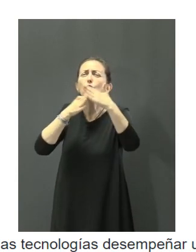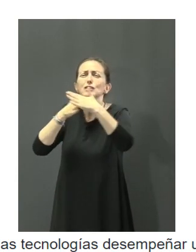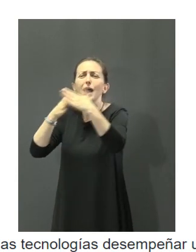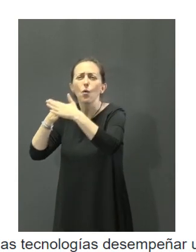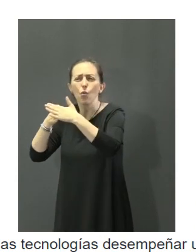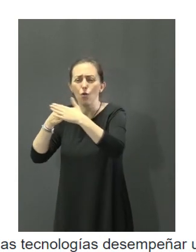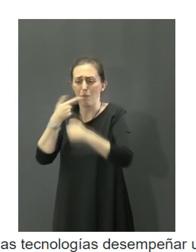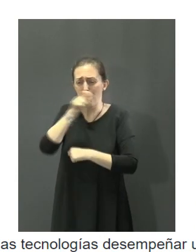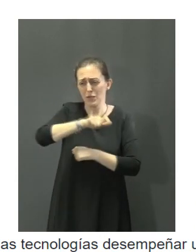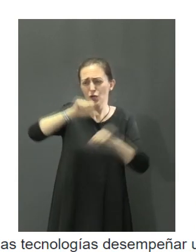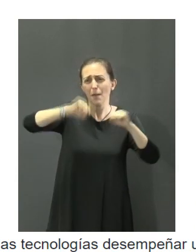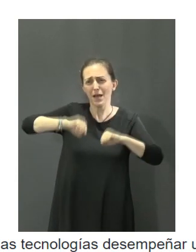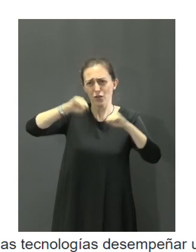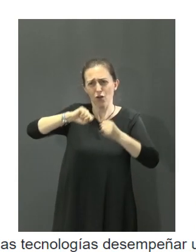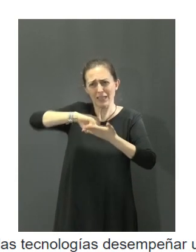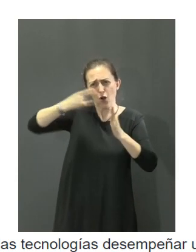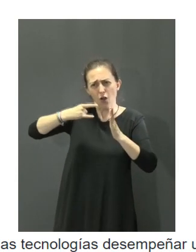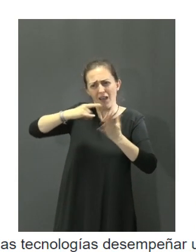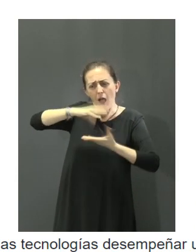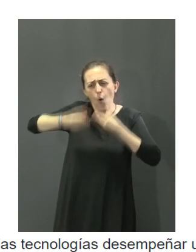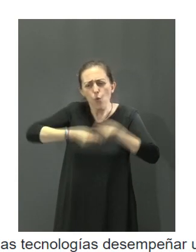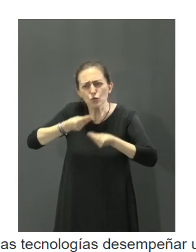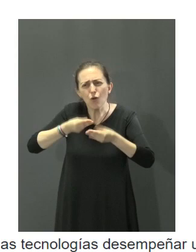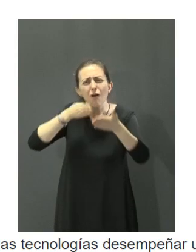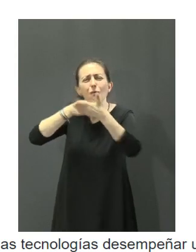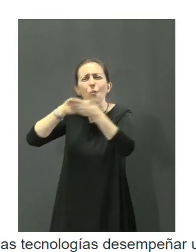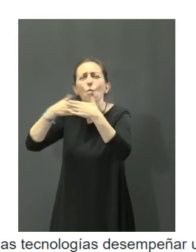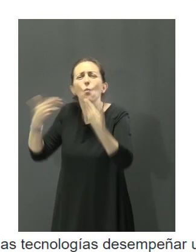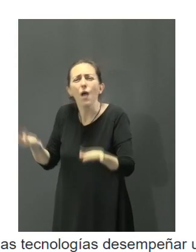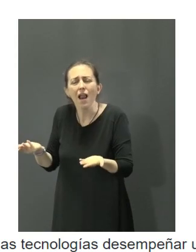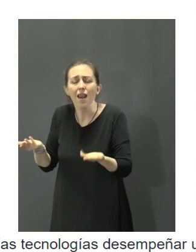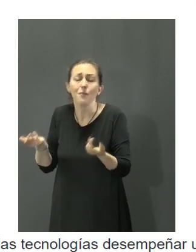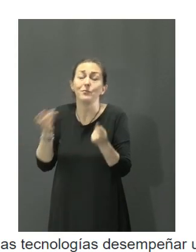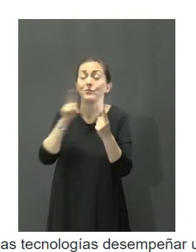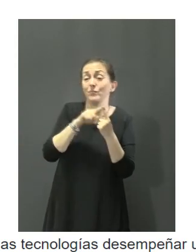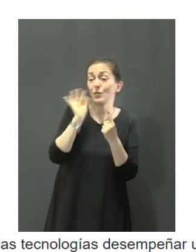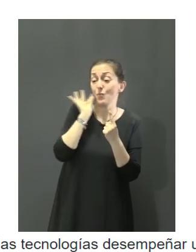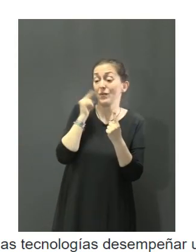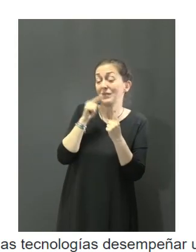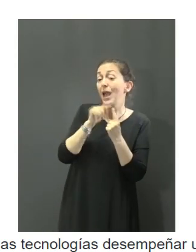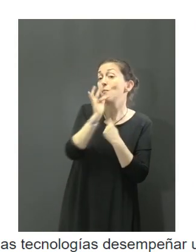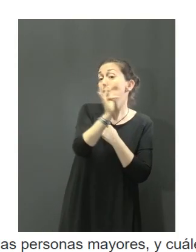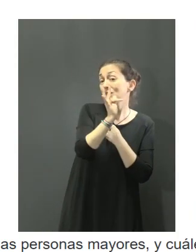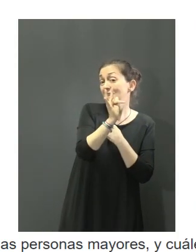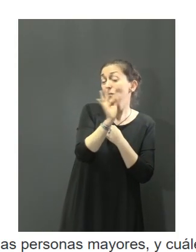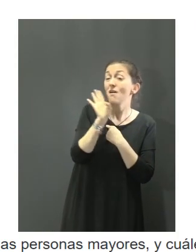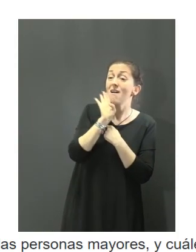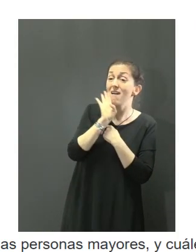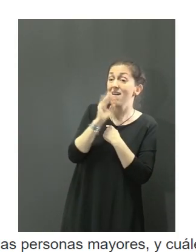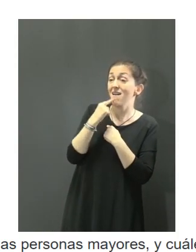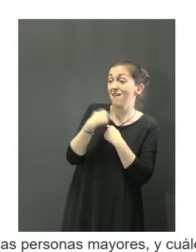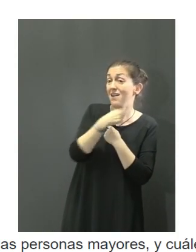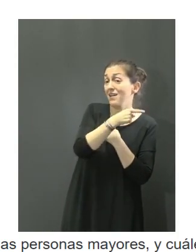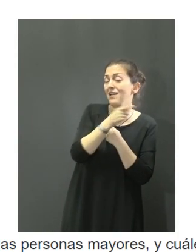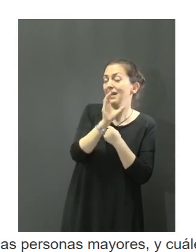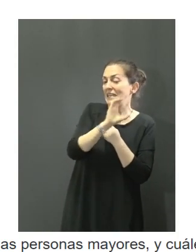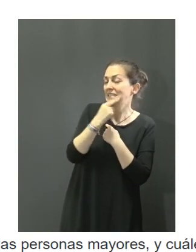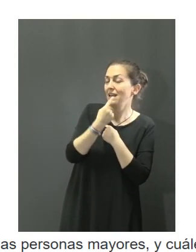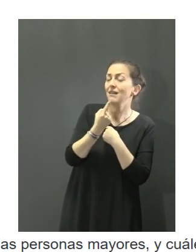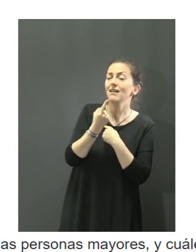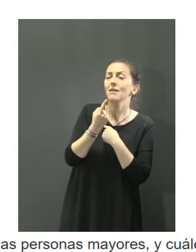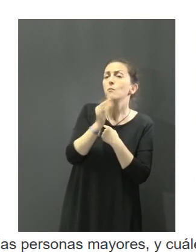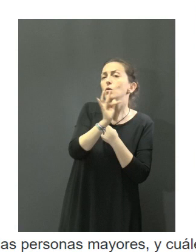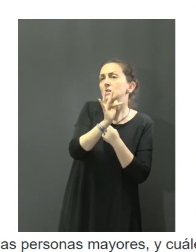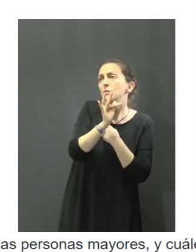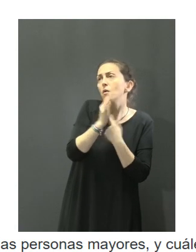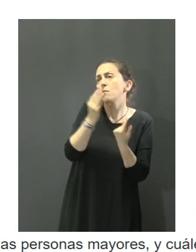su adopción y uso efectivo? Bueno, la parte positiva, siguiendo los argumentos de antes,